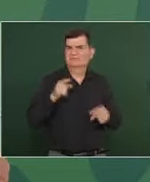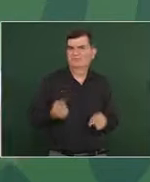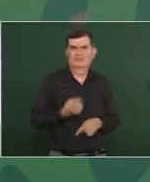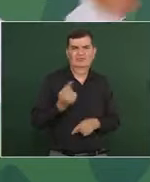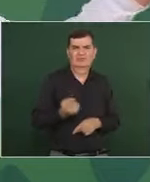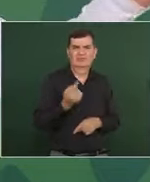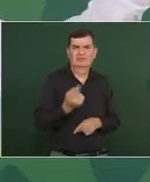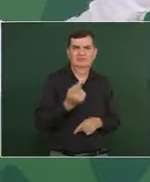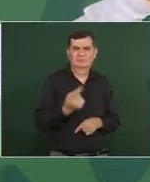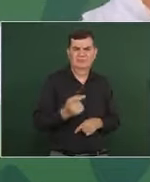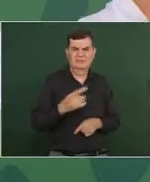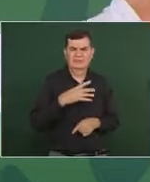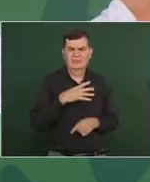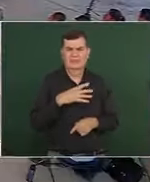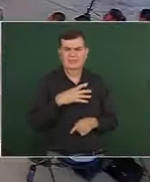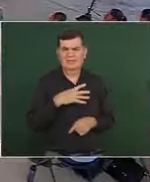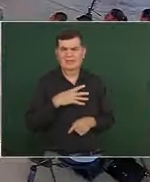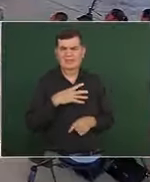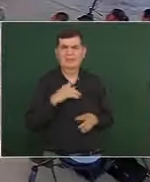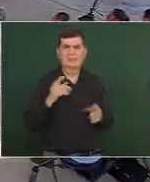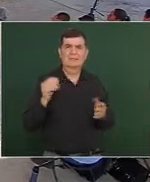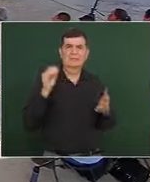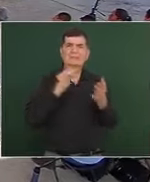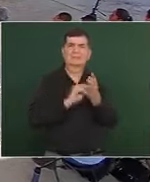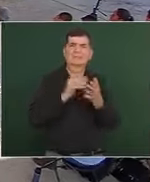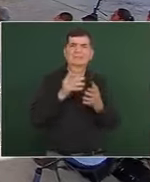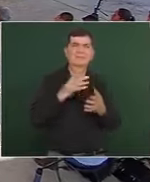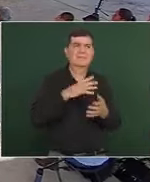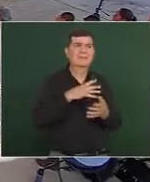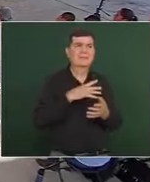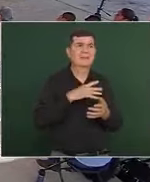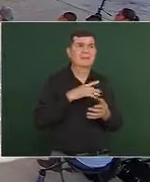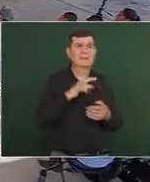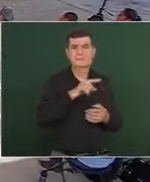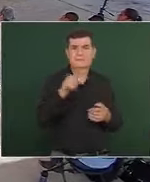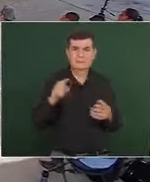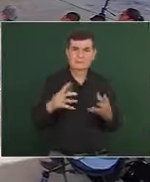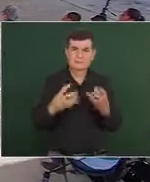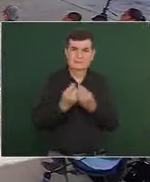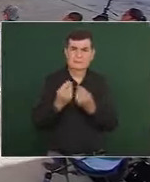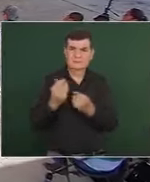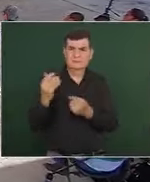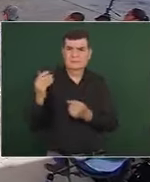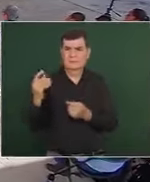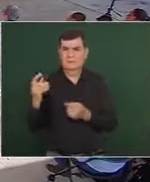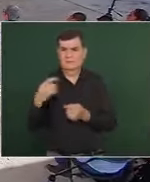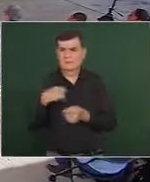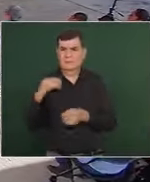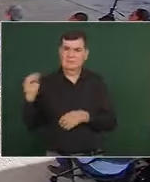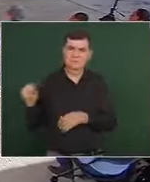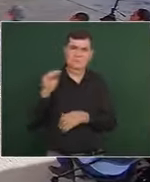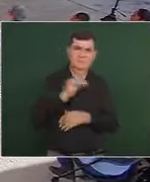El que está en una banda tiene que andar asalto de mata.